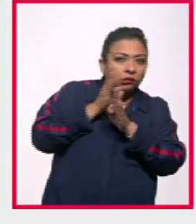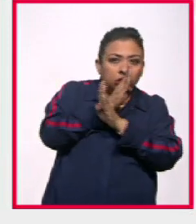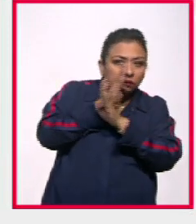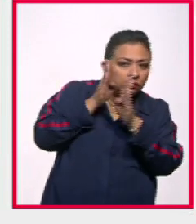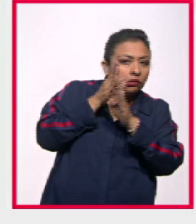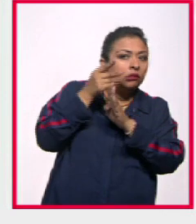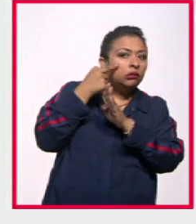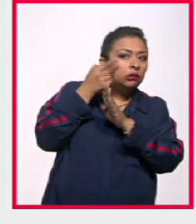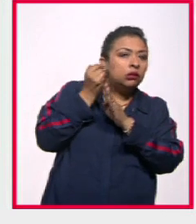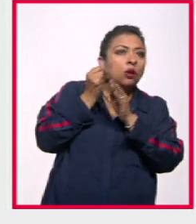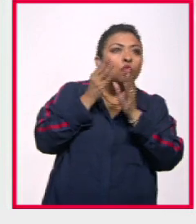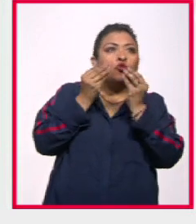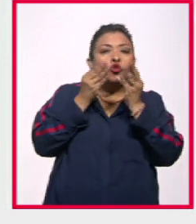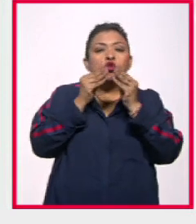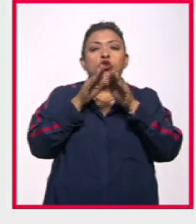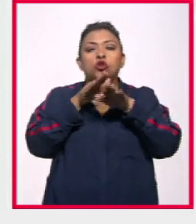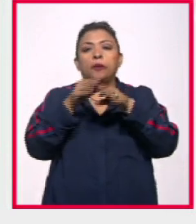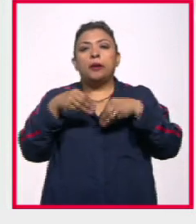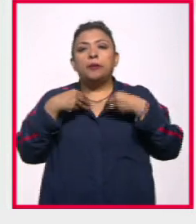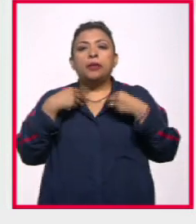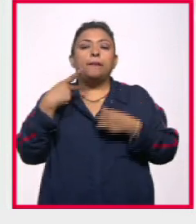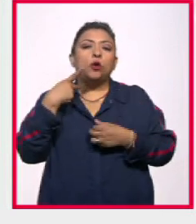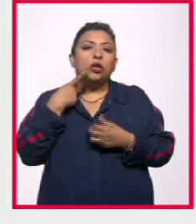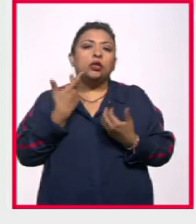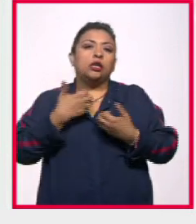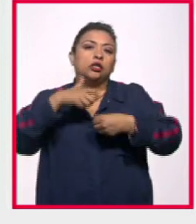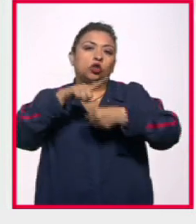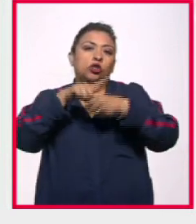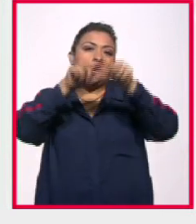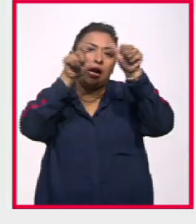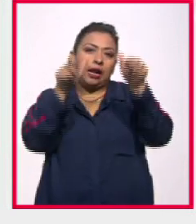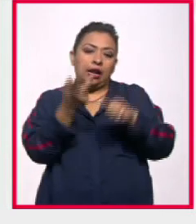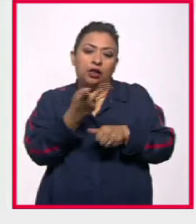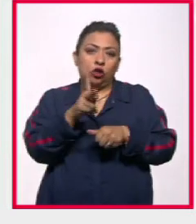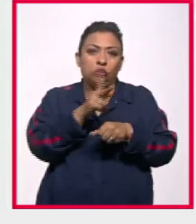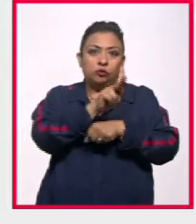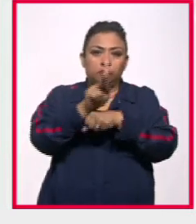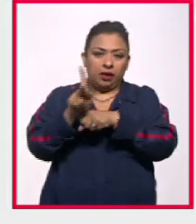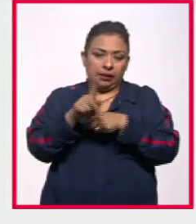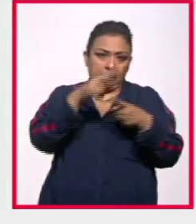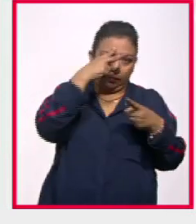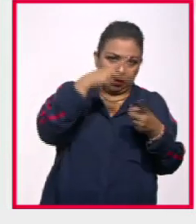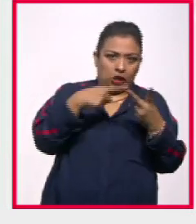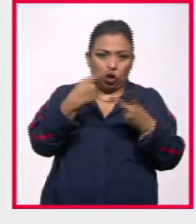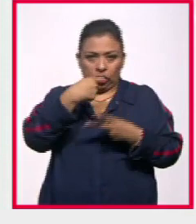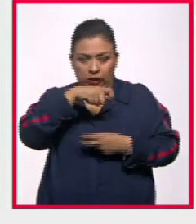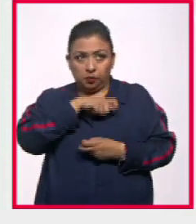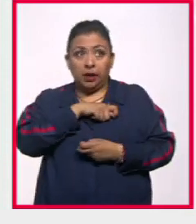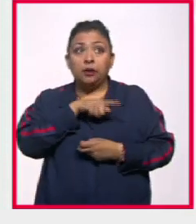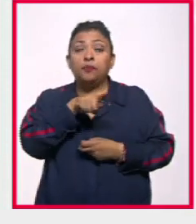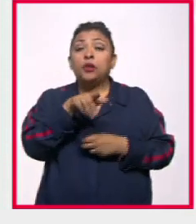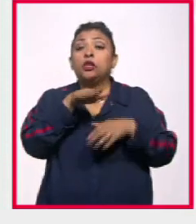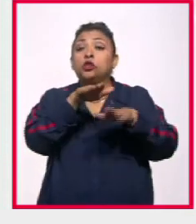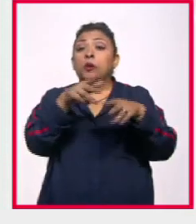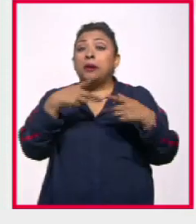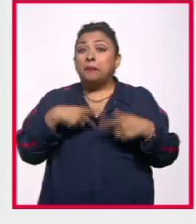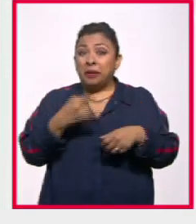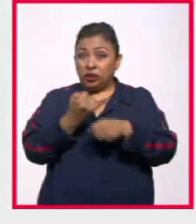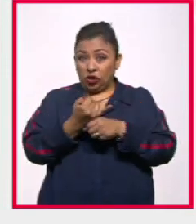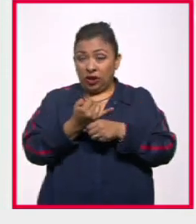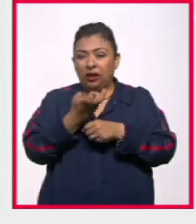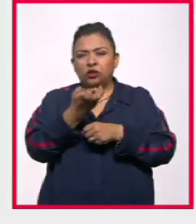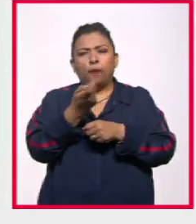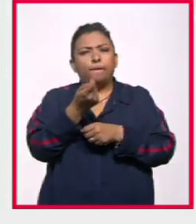vida política, social y artística de ambas naciones. Sobre estos personajes hay muy poca información en